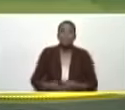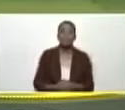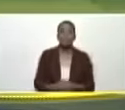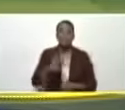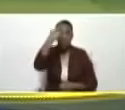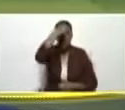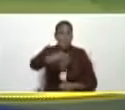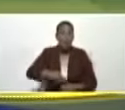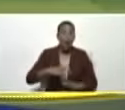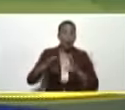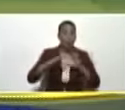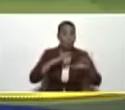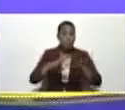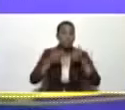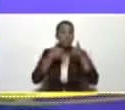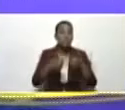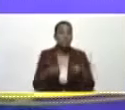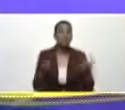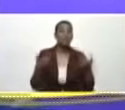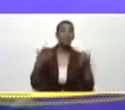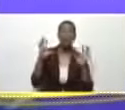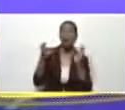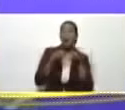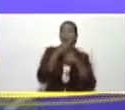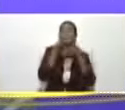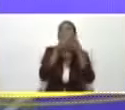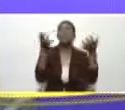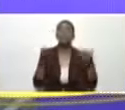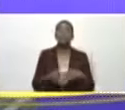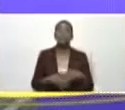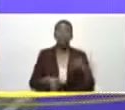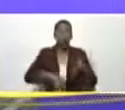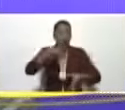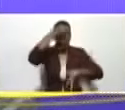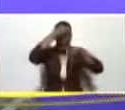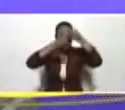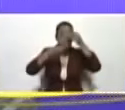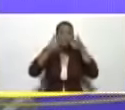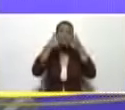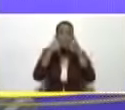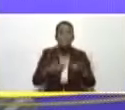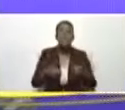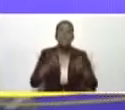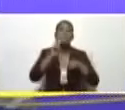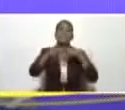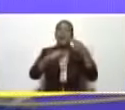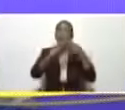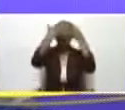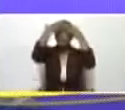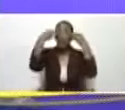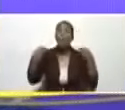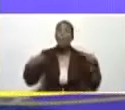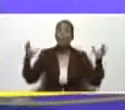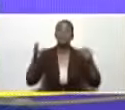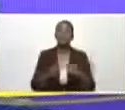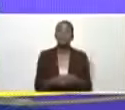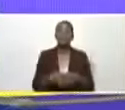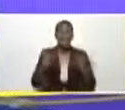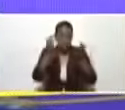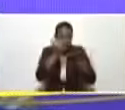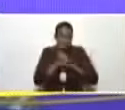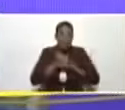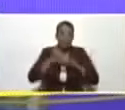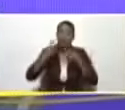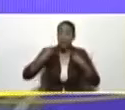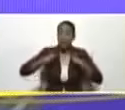que todo lo que converso me s en verso lo que se aprende bien nunca se olvida y sirve